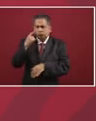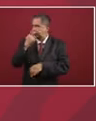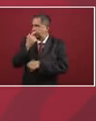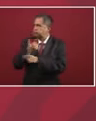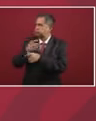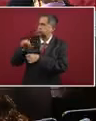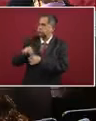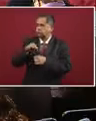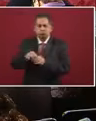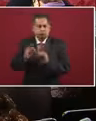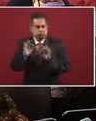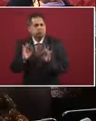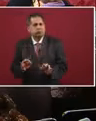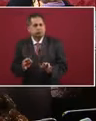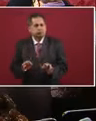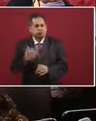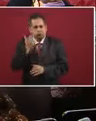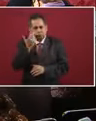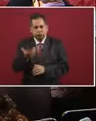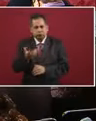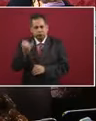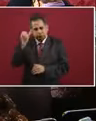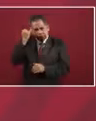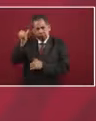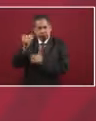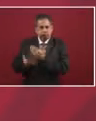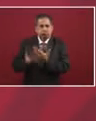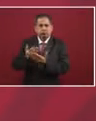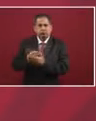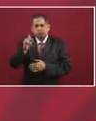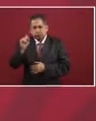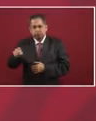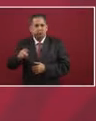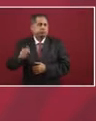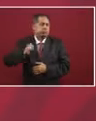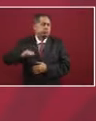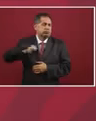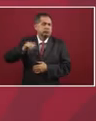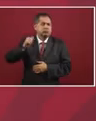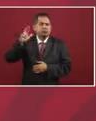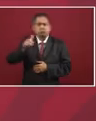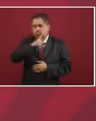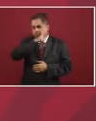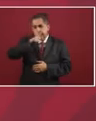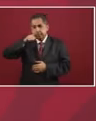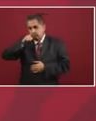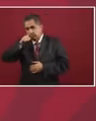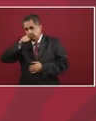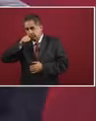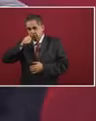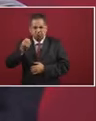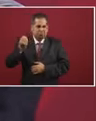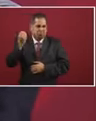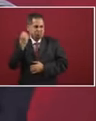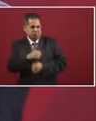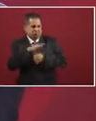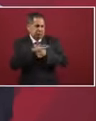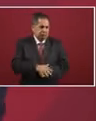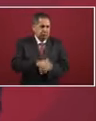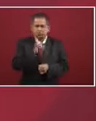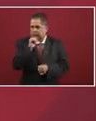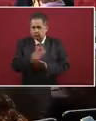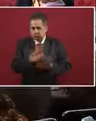aplicar el principio del presidente Juárez: nada por la fuerza,